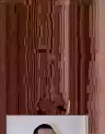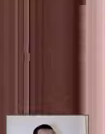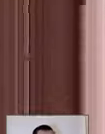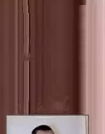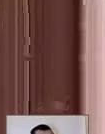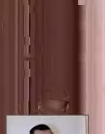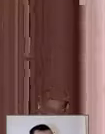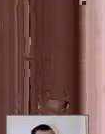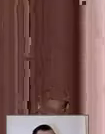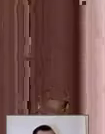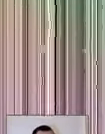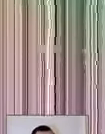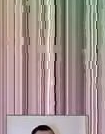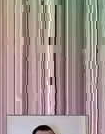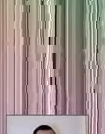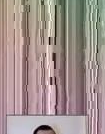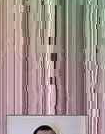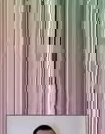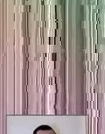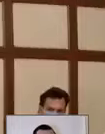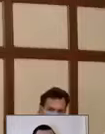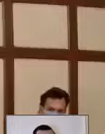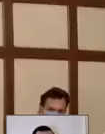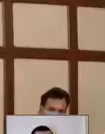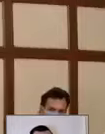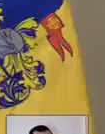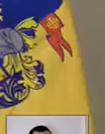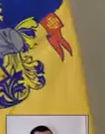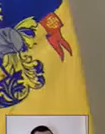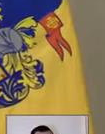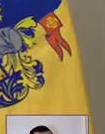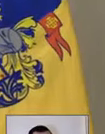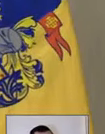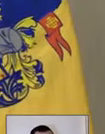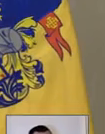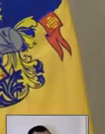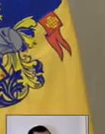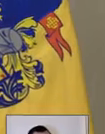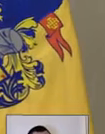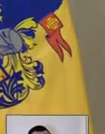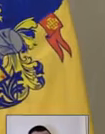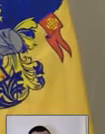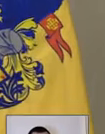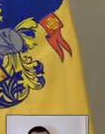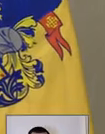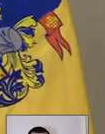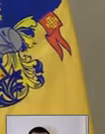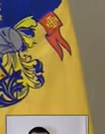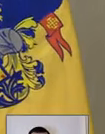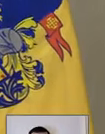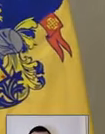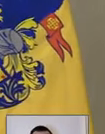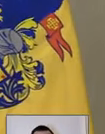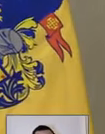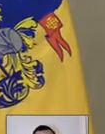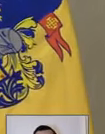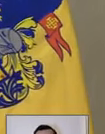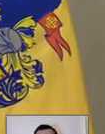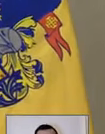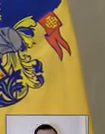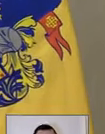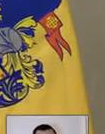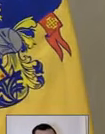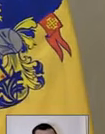las decisiones tomadas a tiempo y privilegiar los criterios